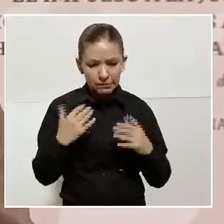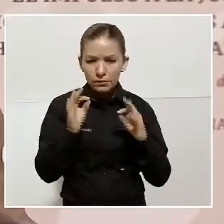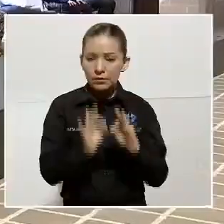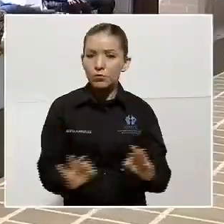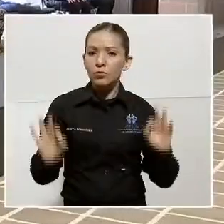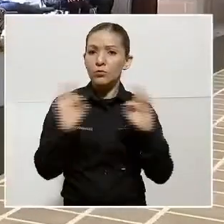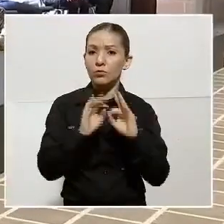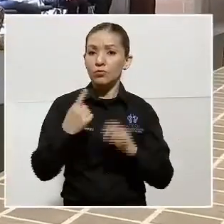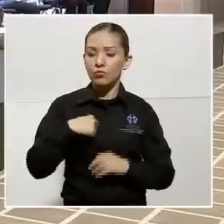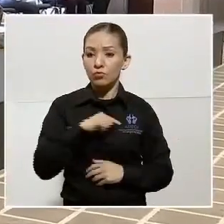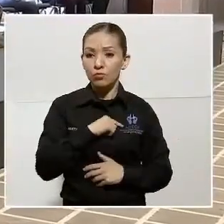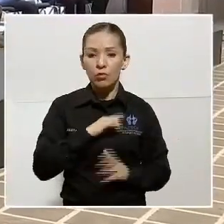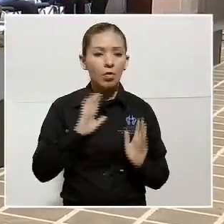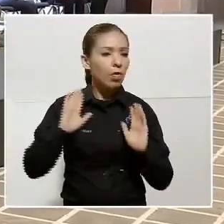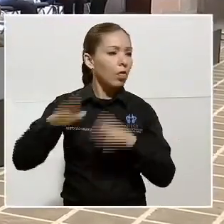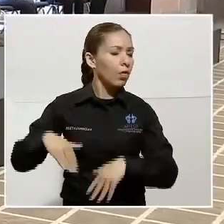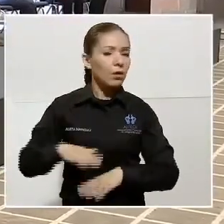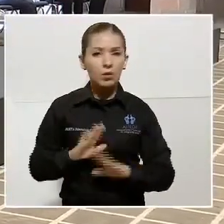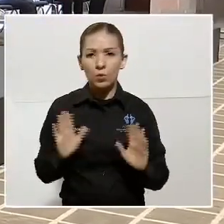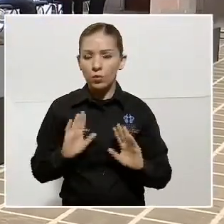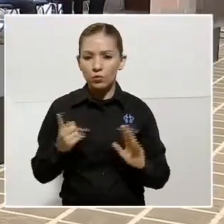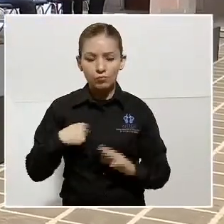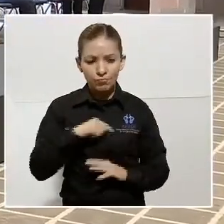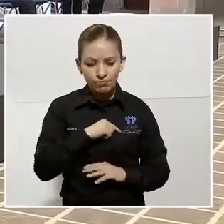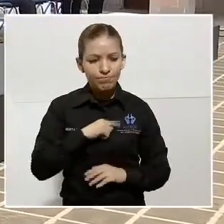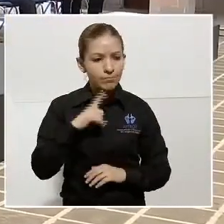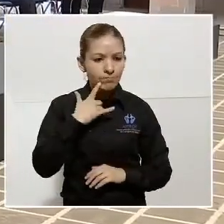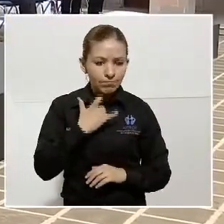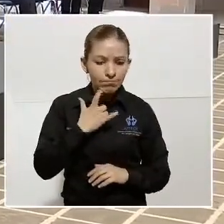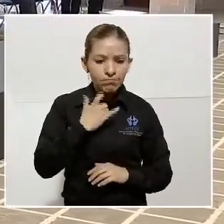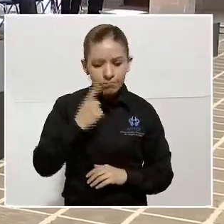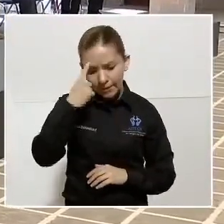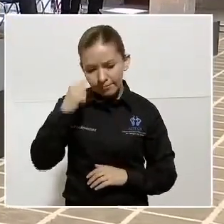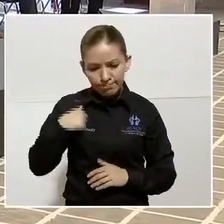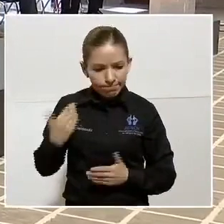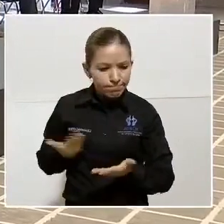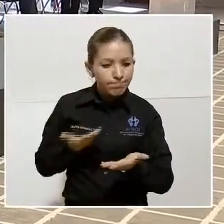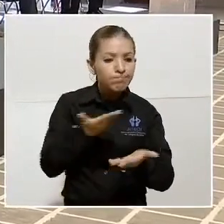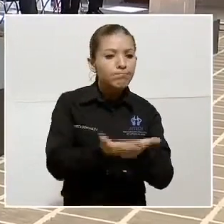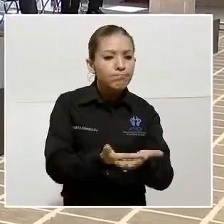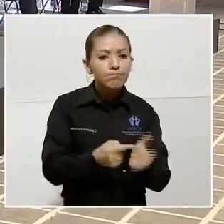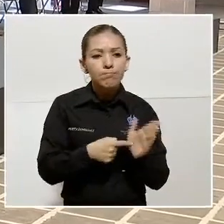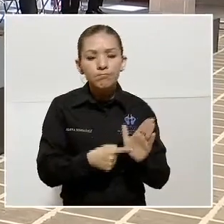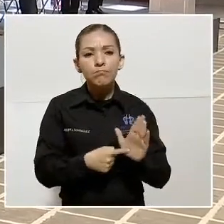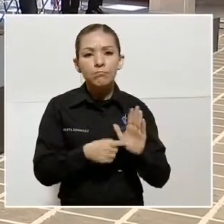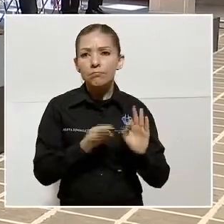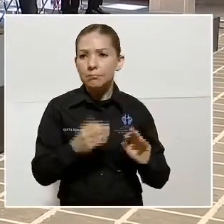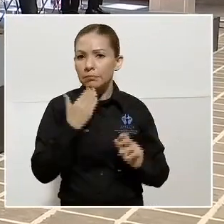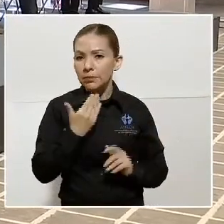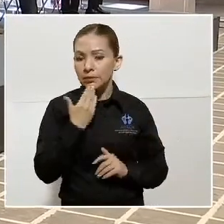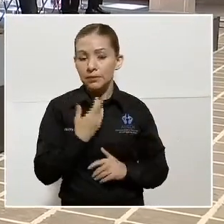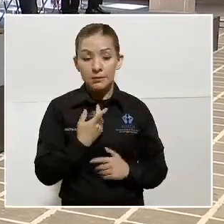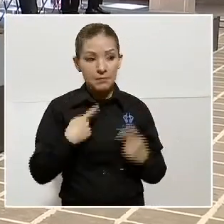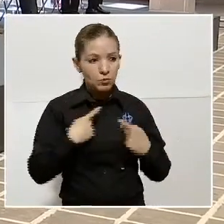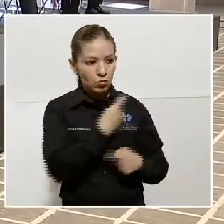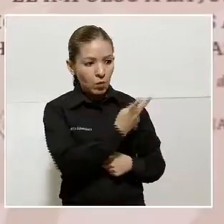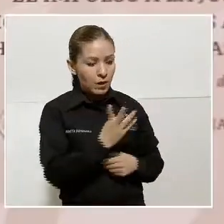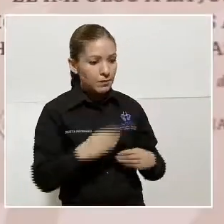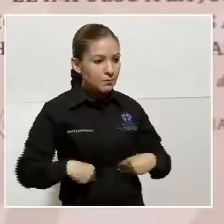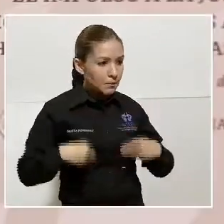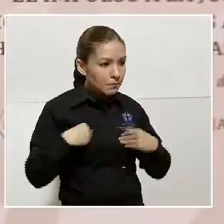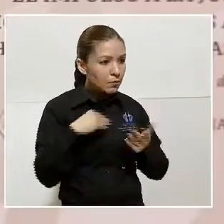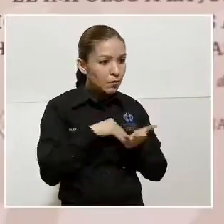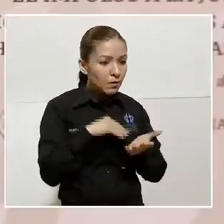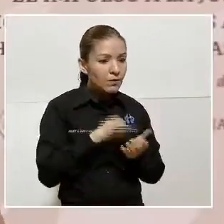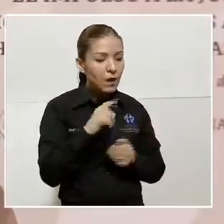vamos a desperdiciar y que rendiremos cuentas, buenas cuentas, a las víctimas, a los sobrevivientes y